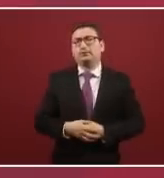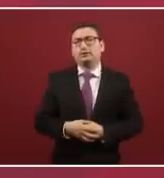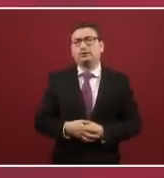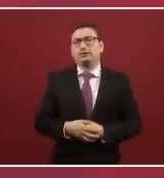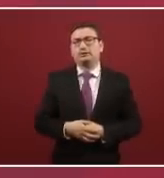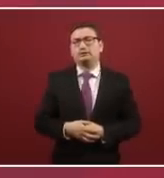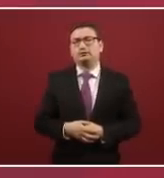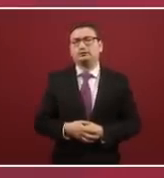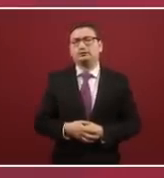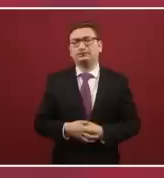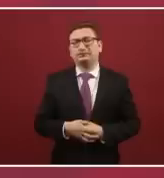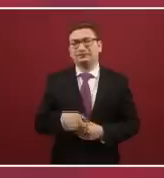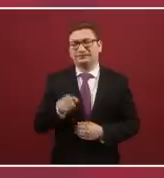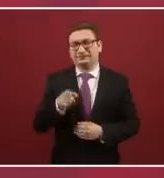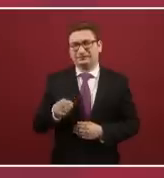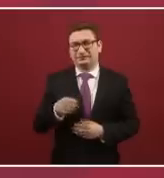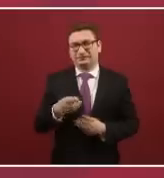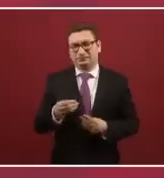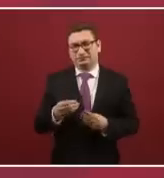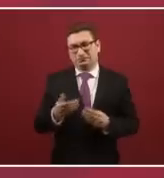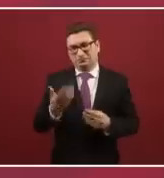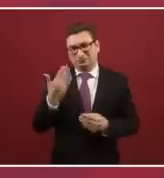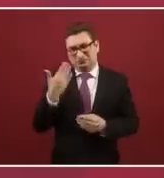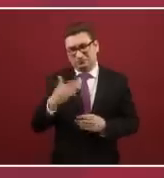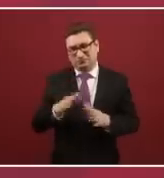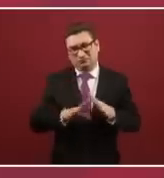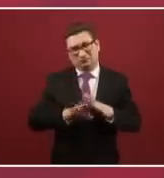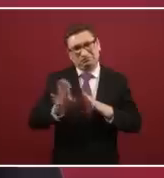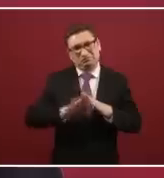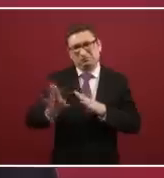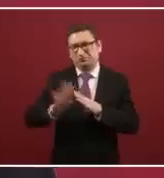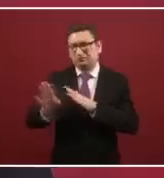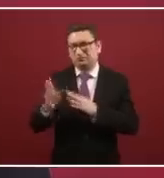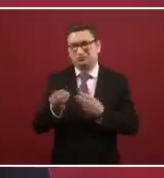tiene más migración de los